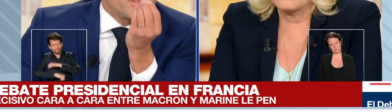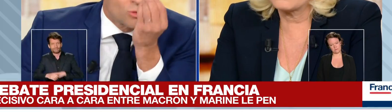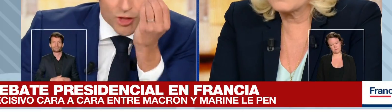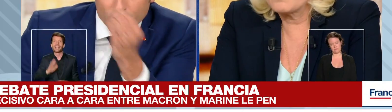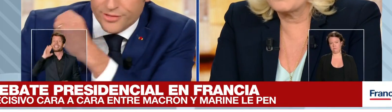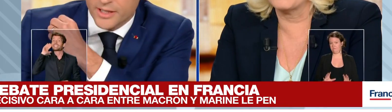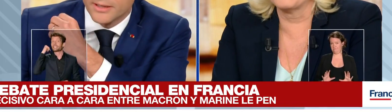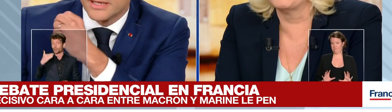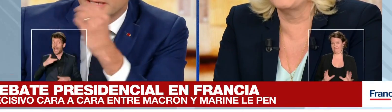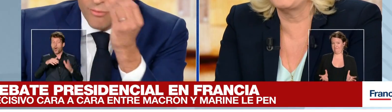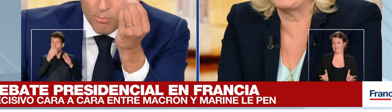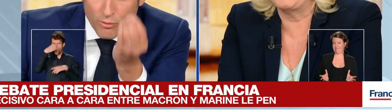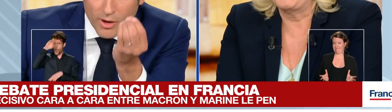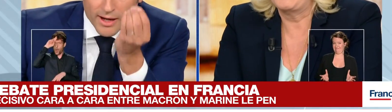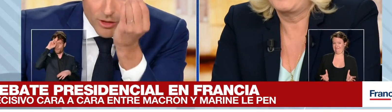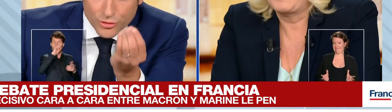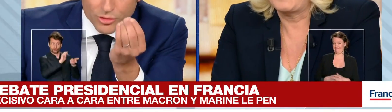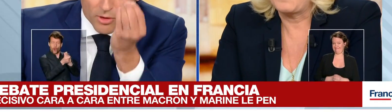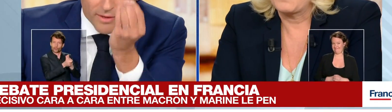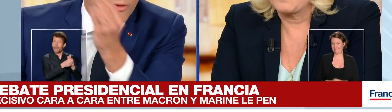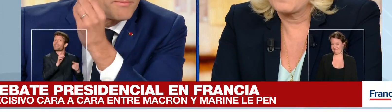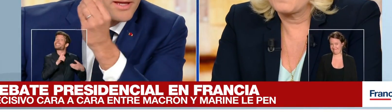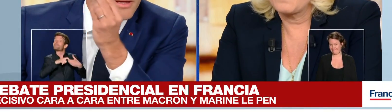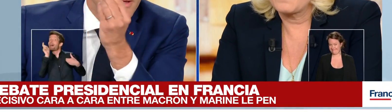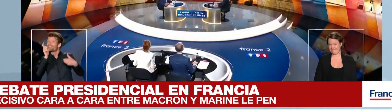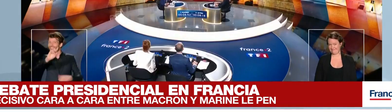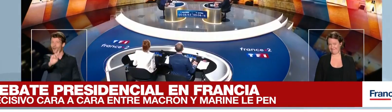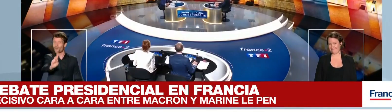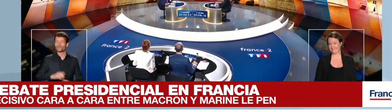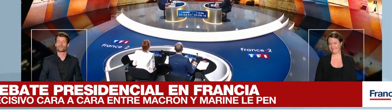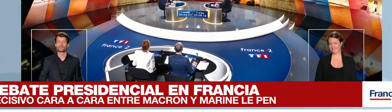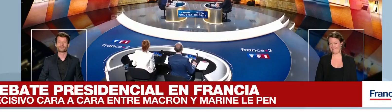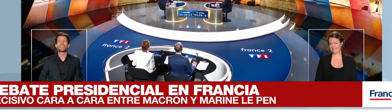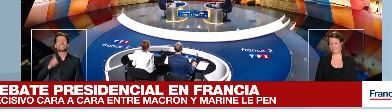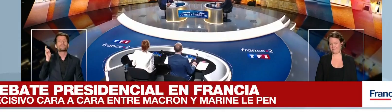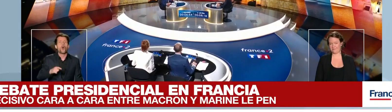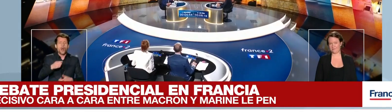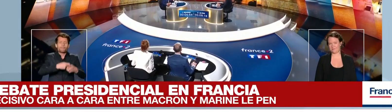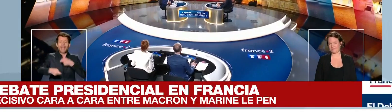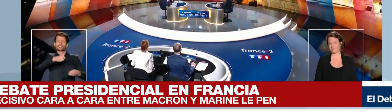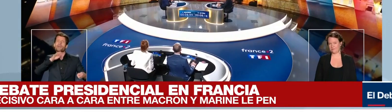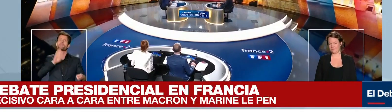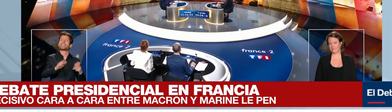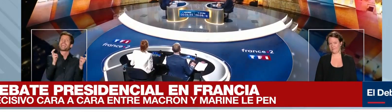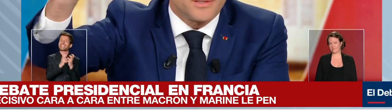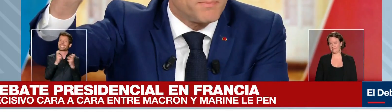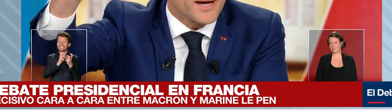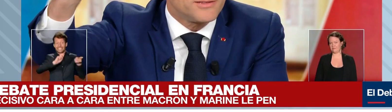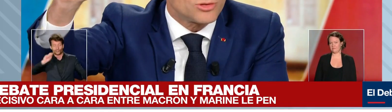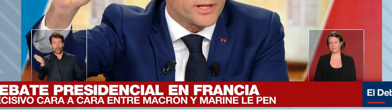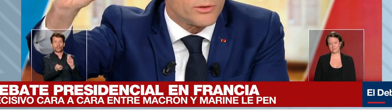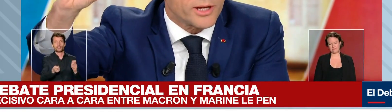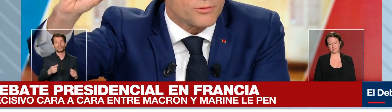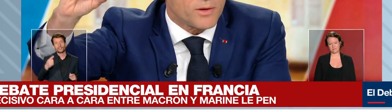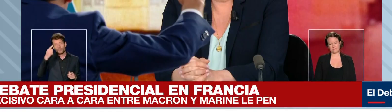no salir de ella. Hay que poder justamente reformar el mercado de la electricidad para que no dependa más